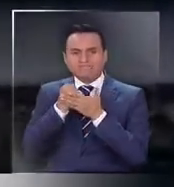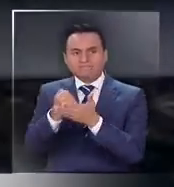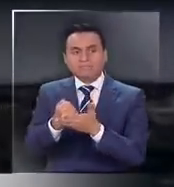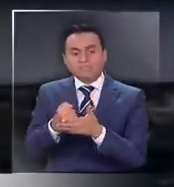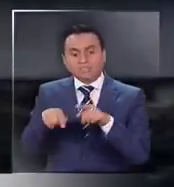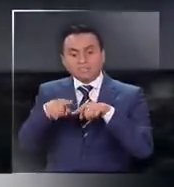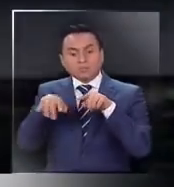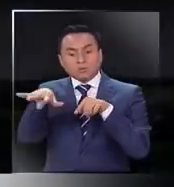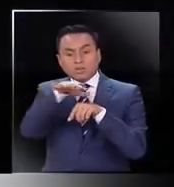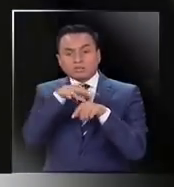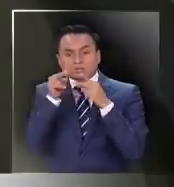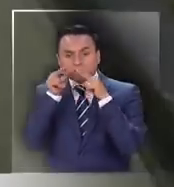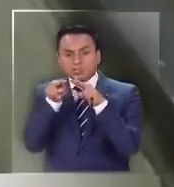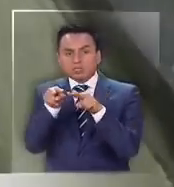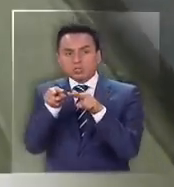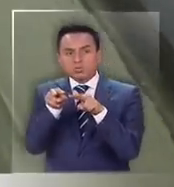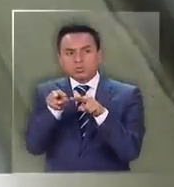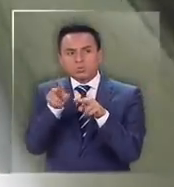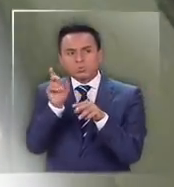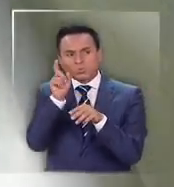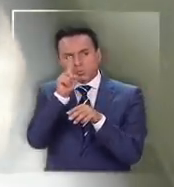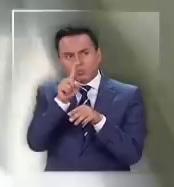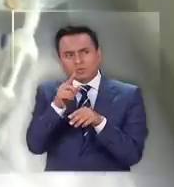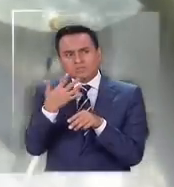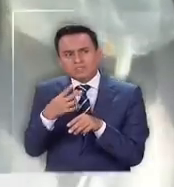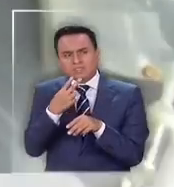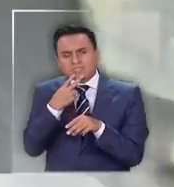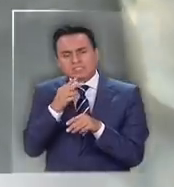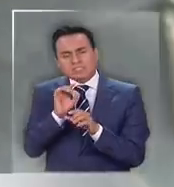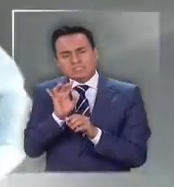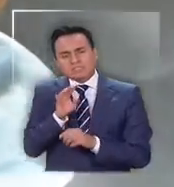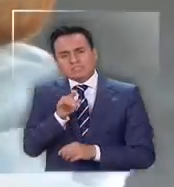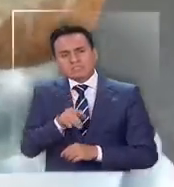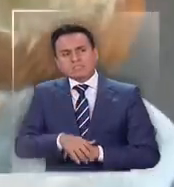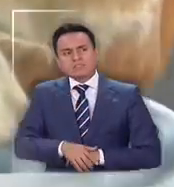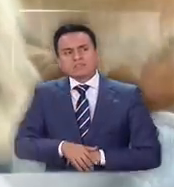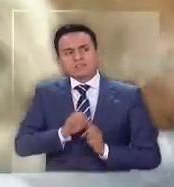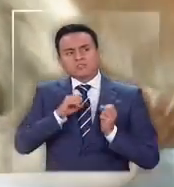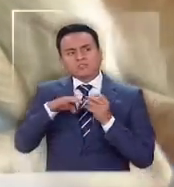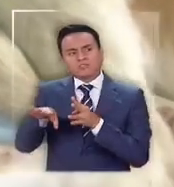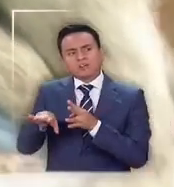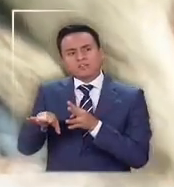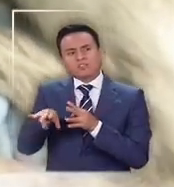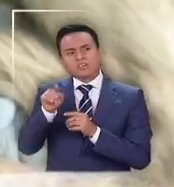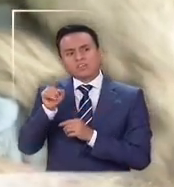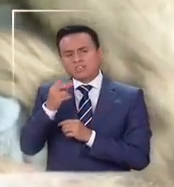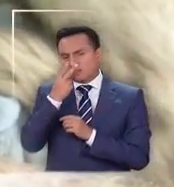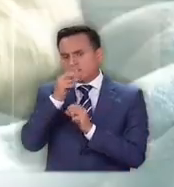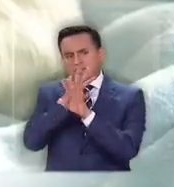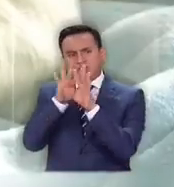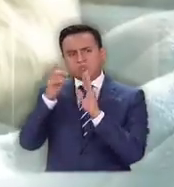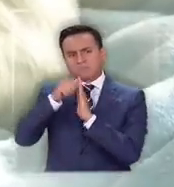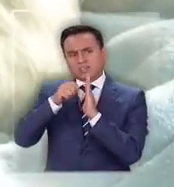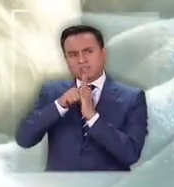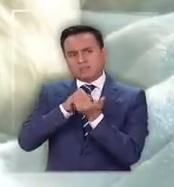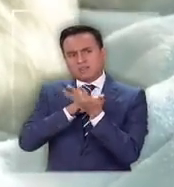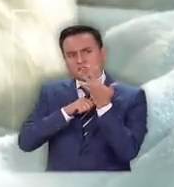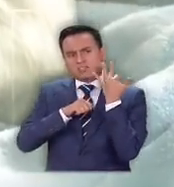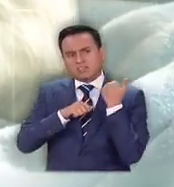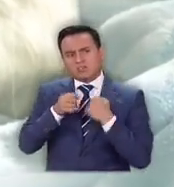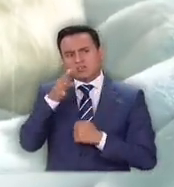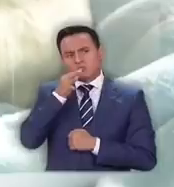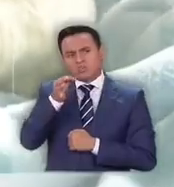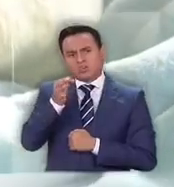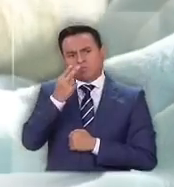pudo constatar a simple vista el duro estado en el que se encontraba. La condición de abandono de ella ya era evidente de meses. Esto no es que haya